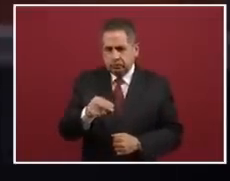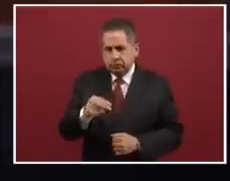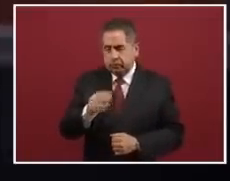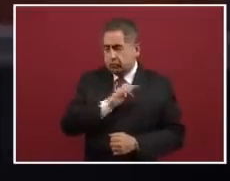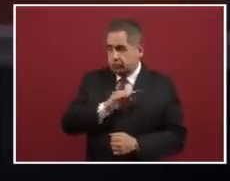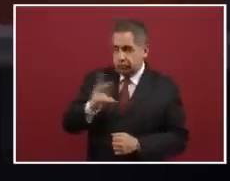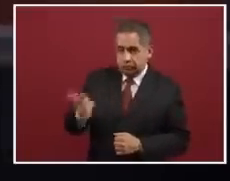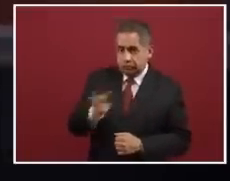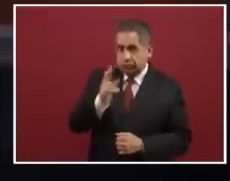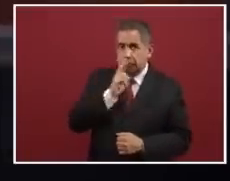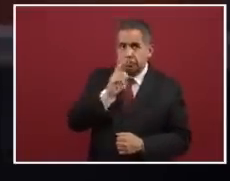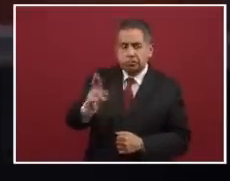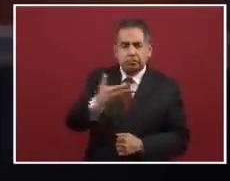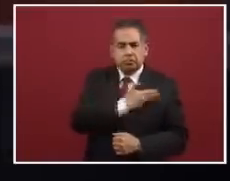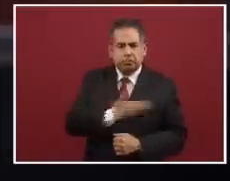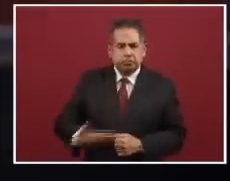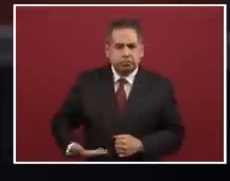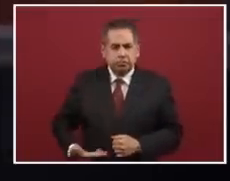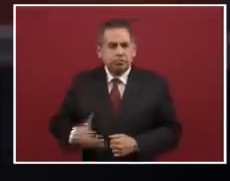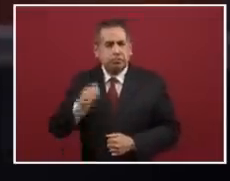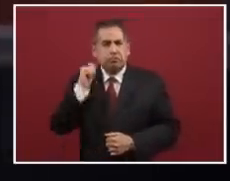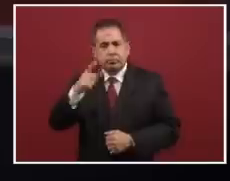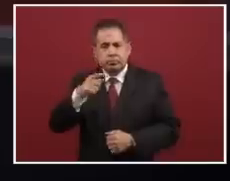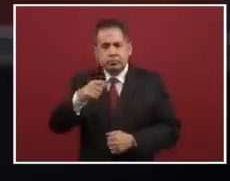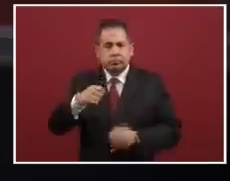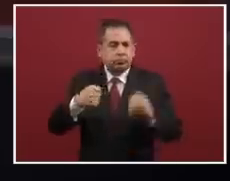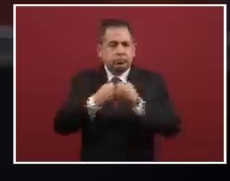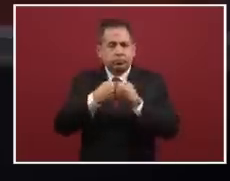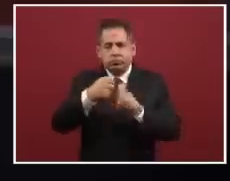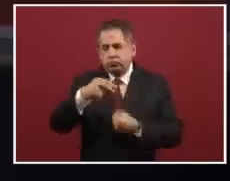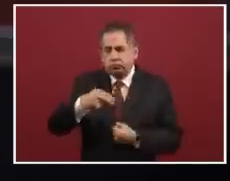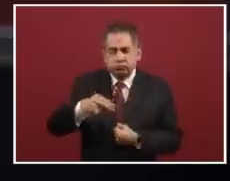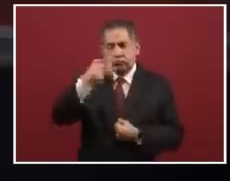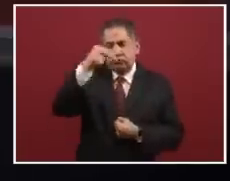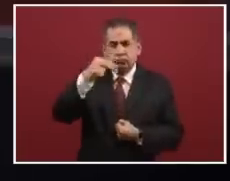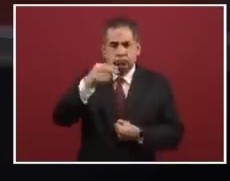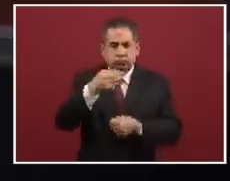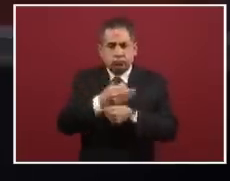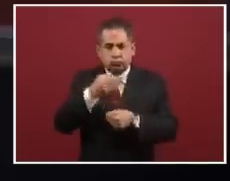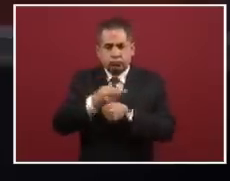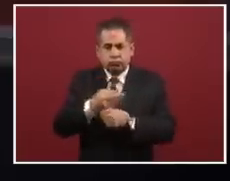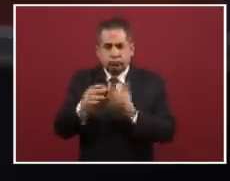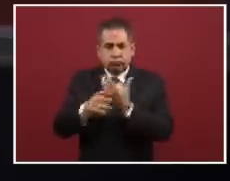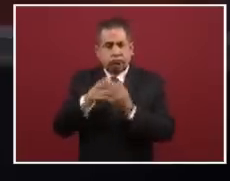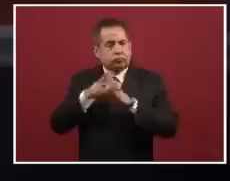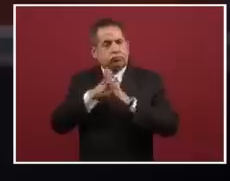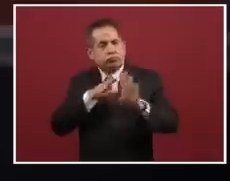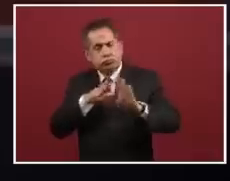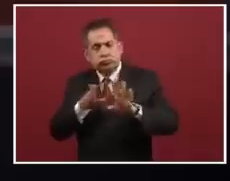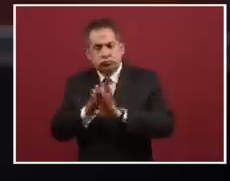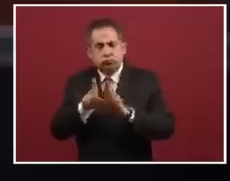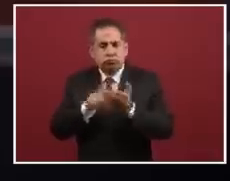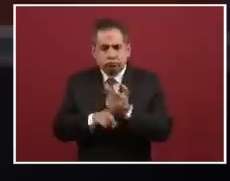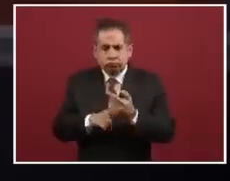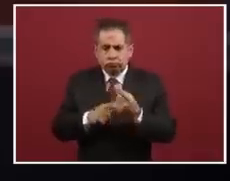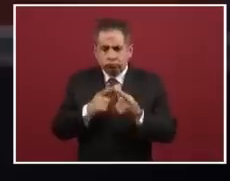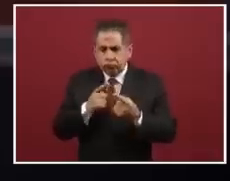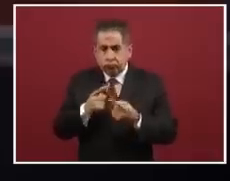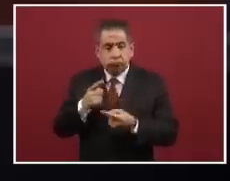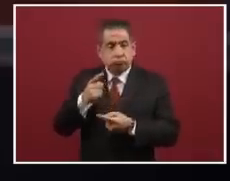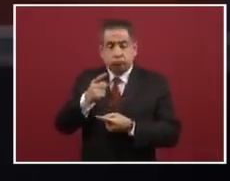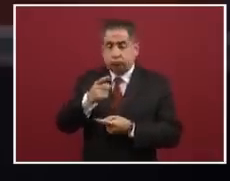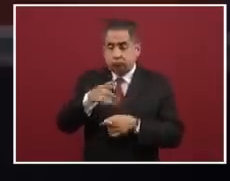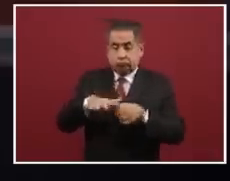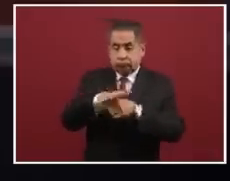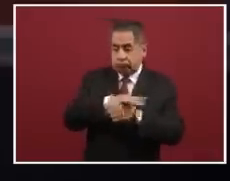presidente, ¿tiene algún plan para la frontera norte del país que enfrenta también este problema migratorio? Sí. Las autoridades locales piden recursos federales para